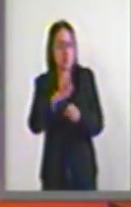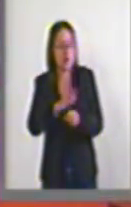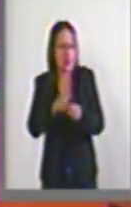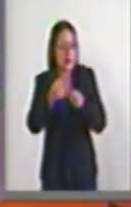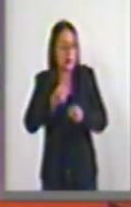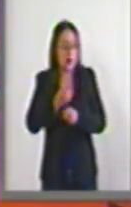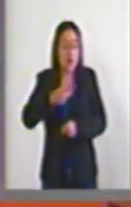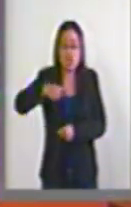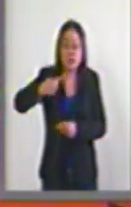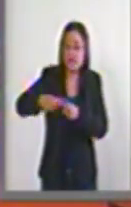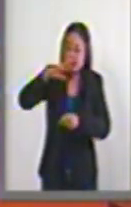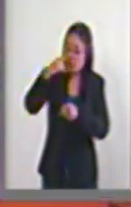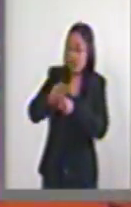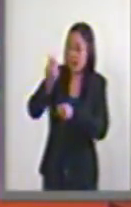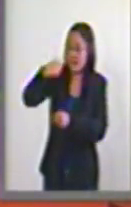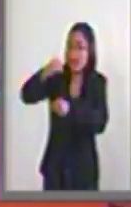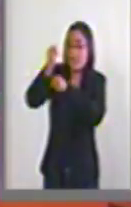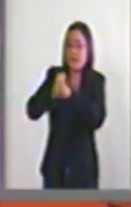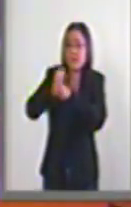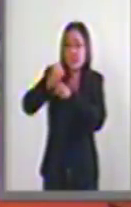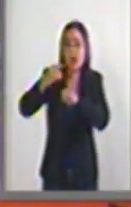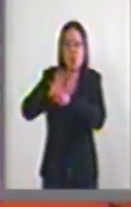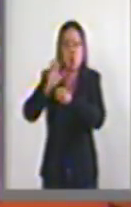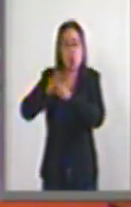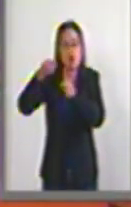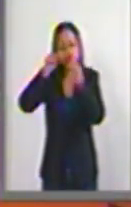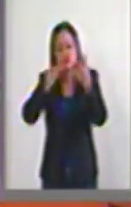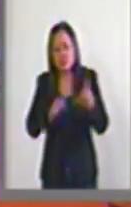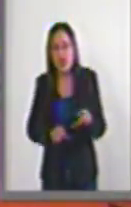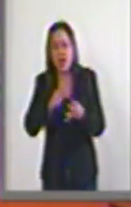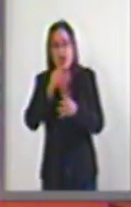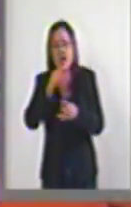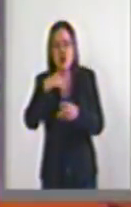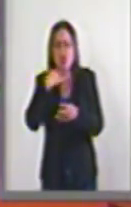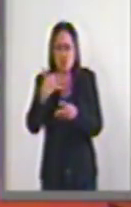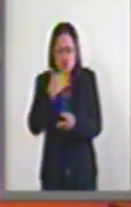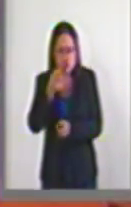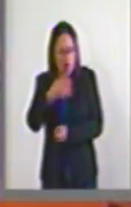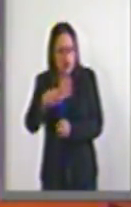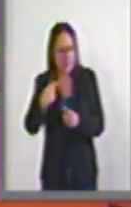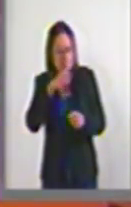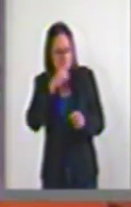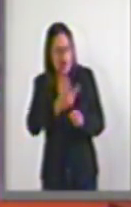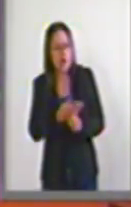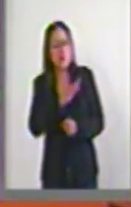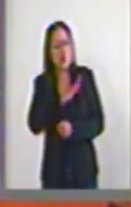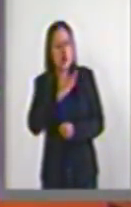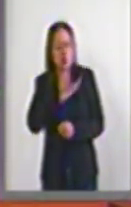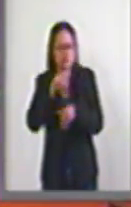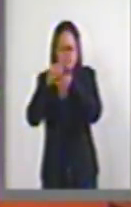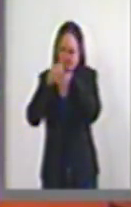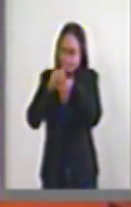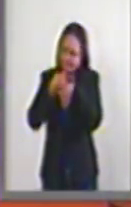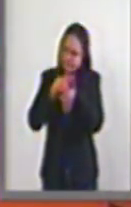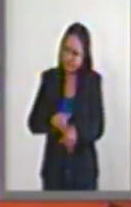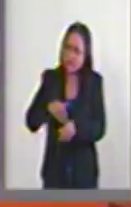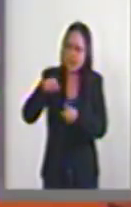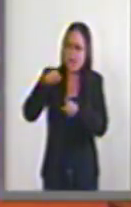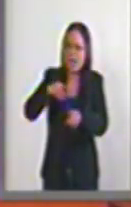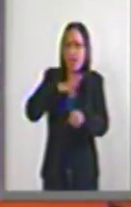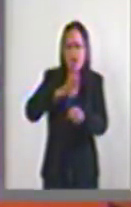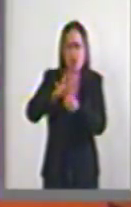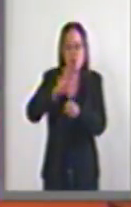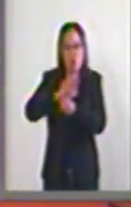de investigar los delitos relacionados con hechos de corrupción actúe con estricto apego al principio